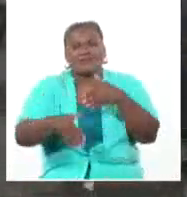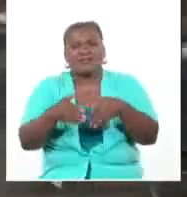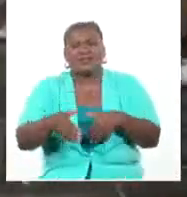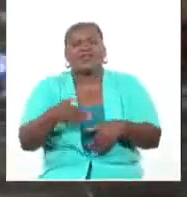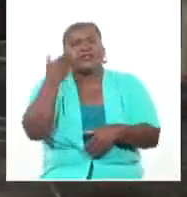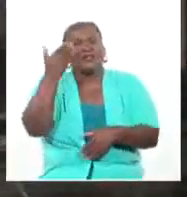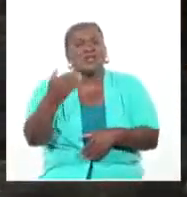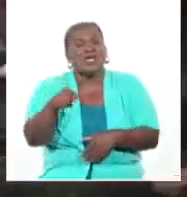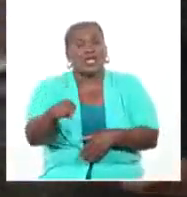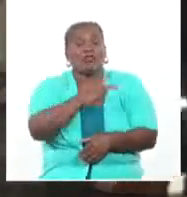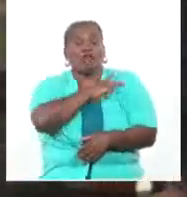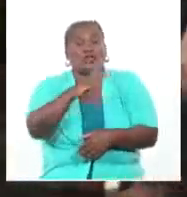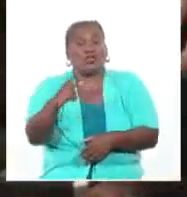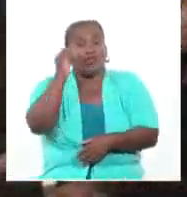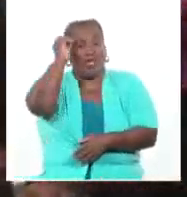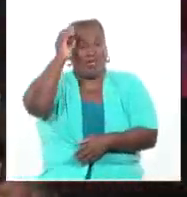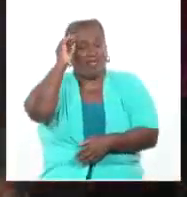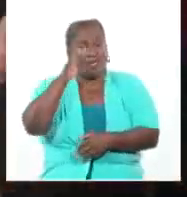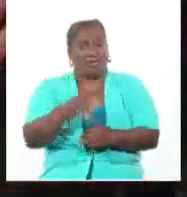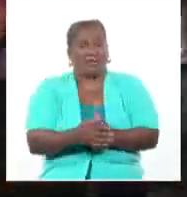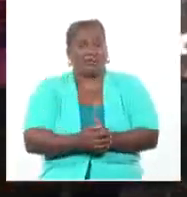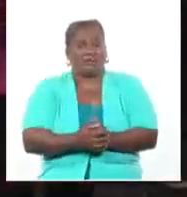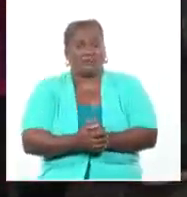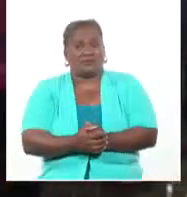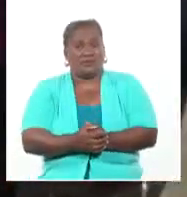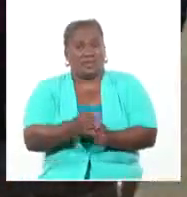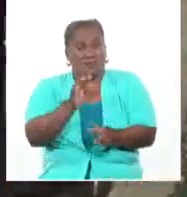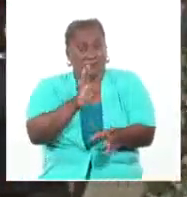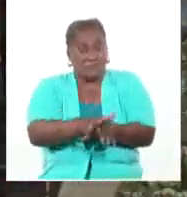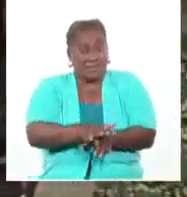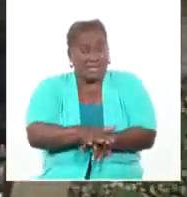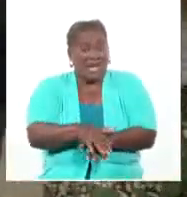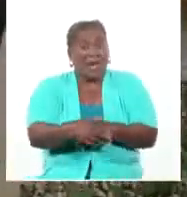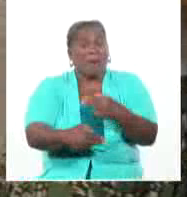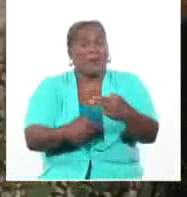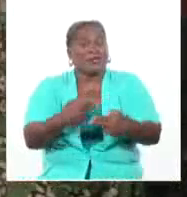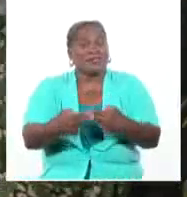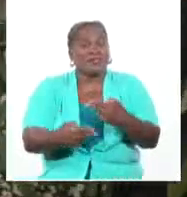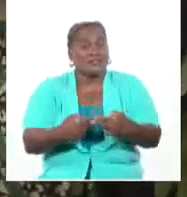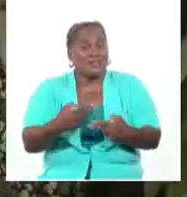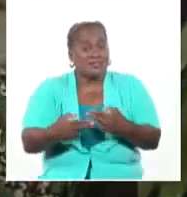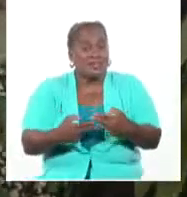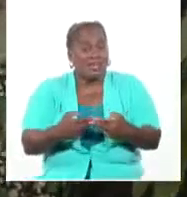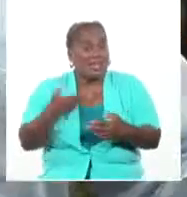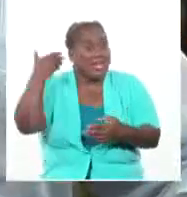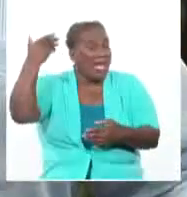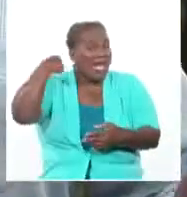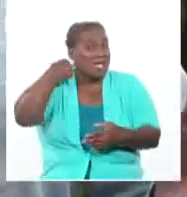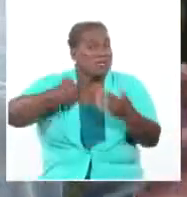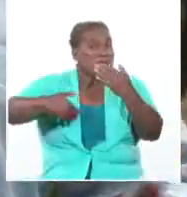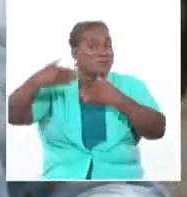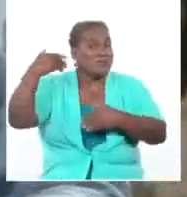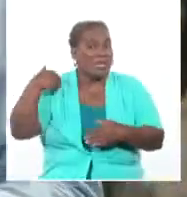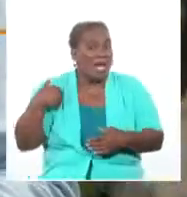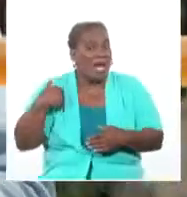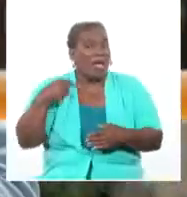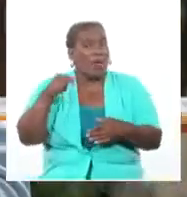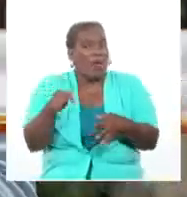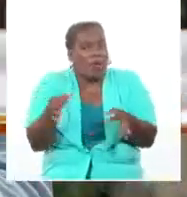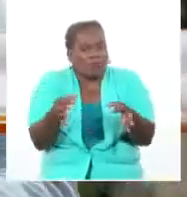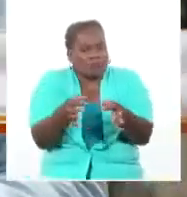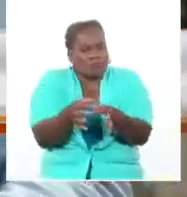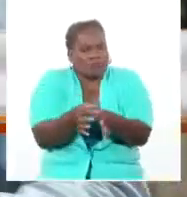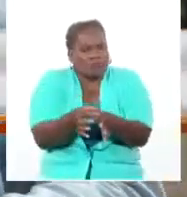coloquio como una victoria de las ideas. Lo que empezamos a fundar y a construir el pasado año con una cantidad más